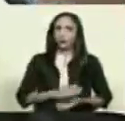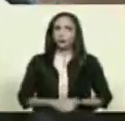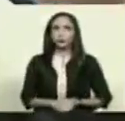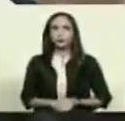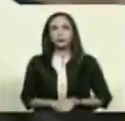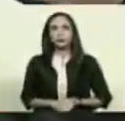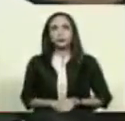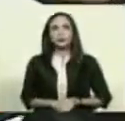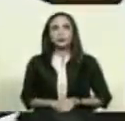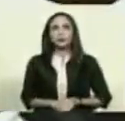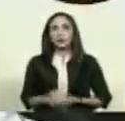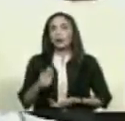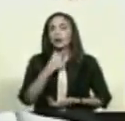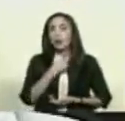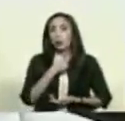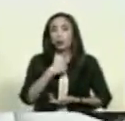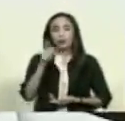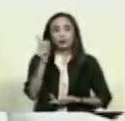Para bien